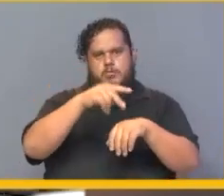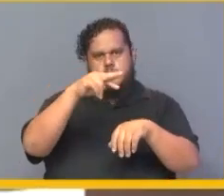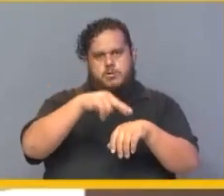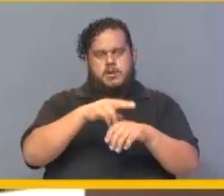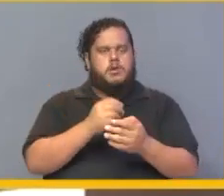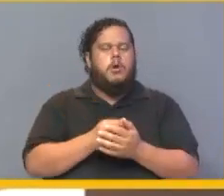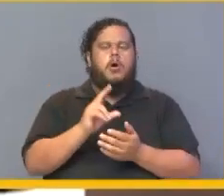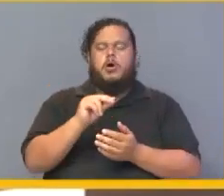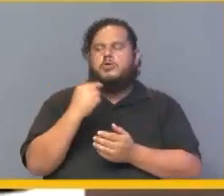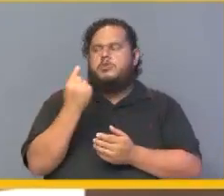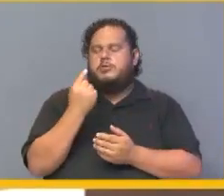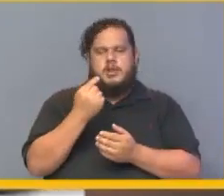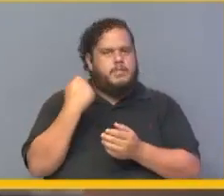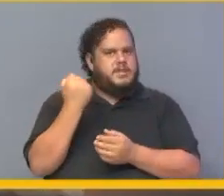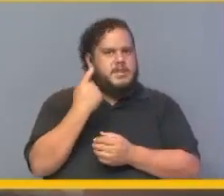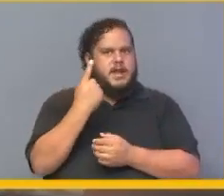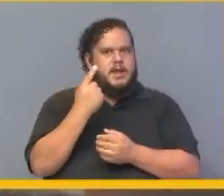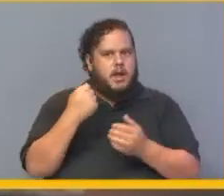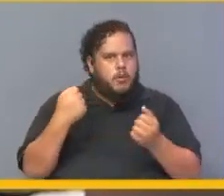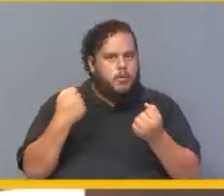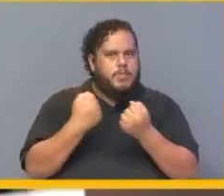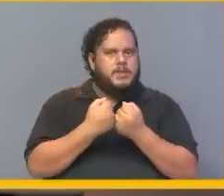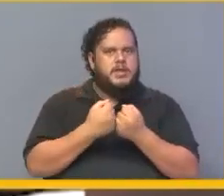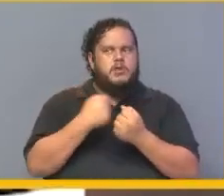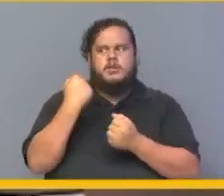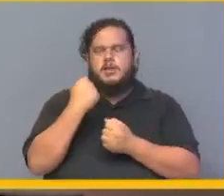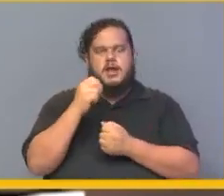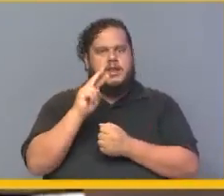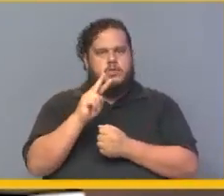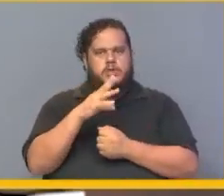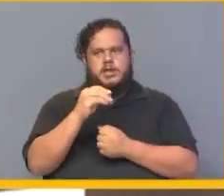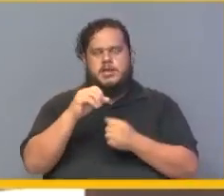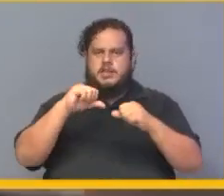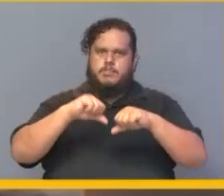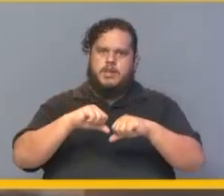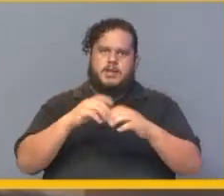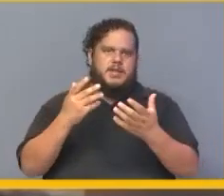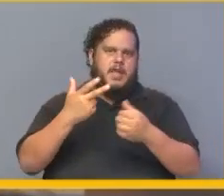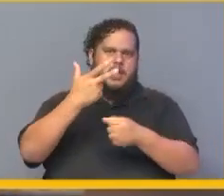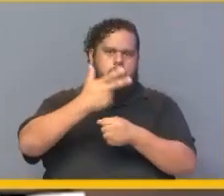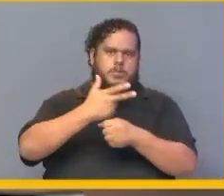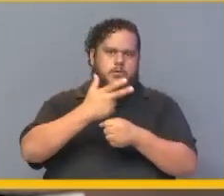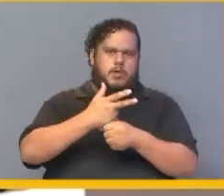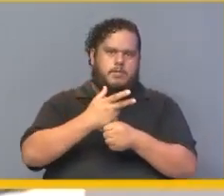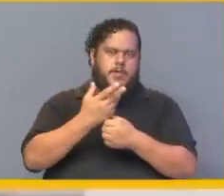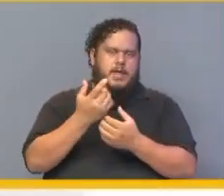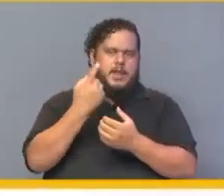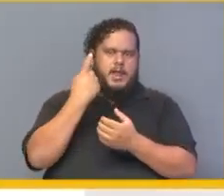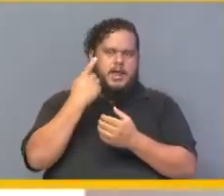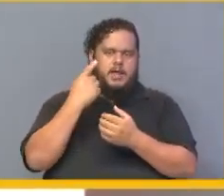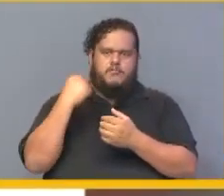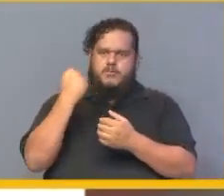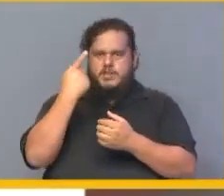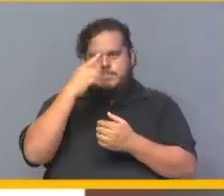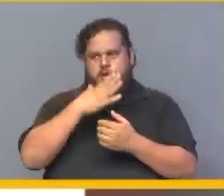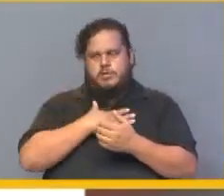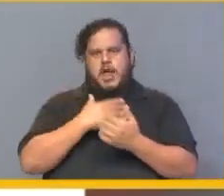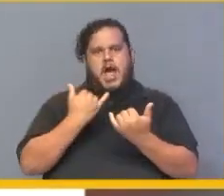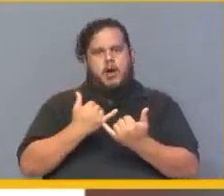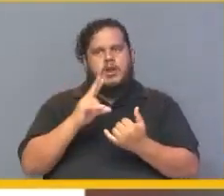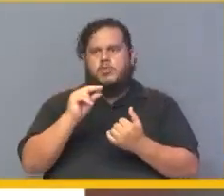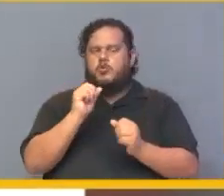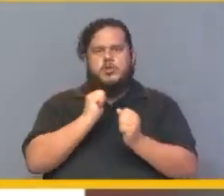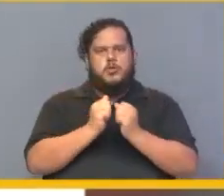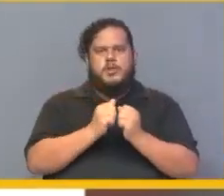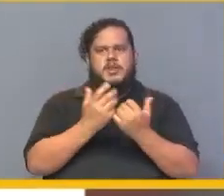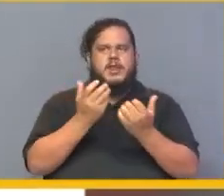No solamente se gana un partido, sino se ganan 2. Y se pierden los 2 lógicos. Que es contra Guatemala, una potencia para nosotros. Y ahora no es competir, ahora es competir